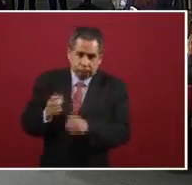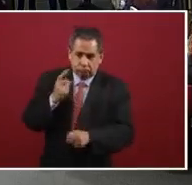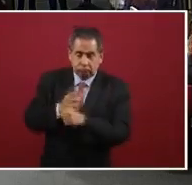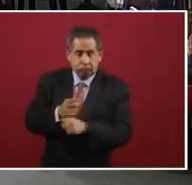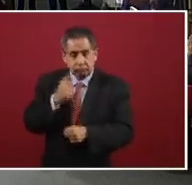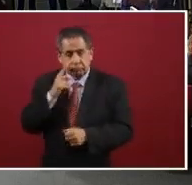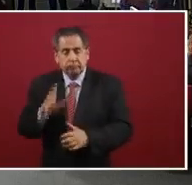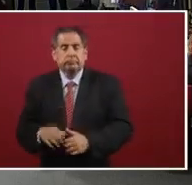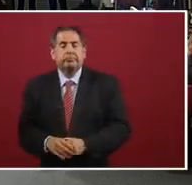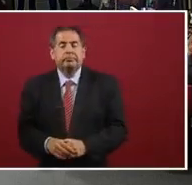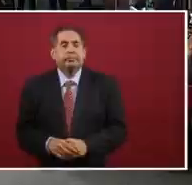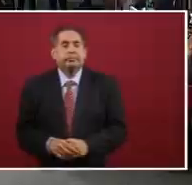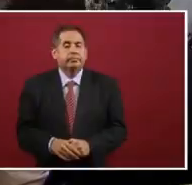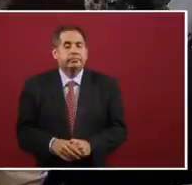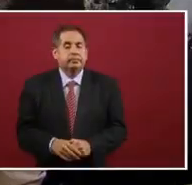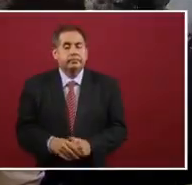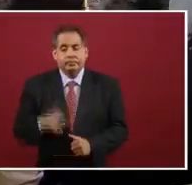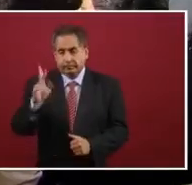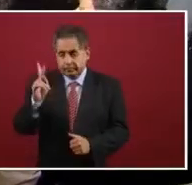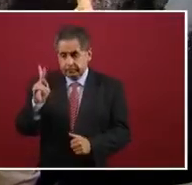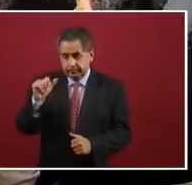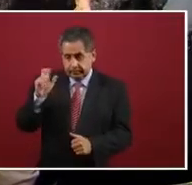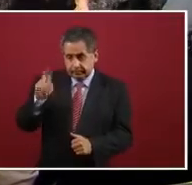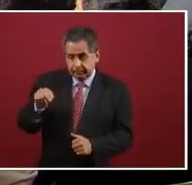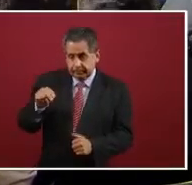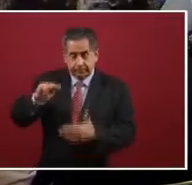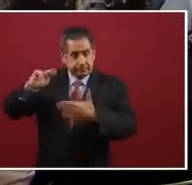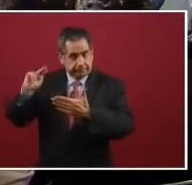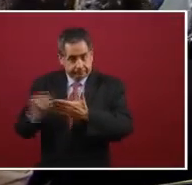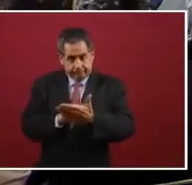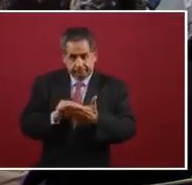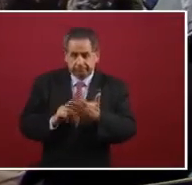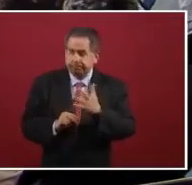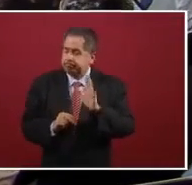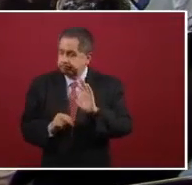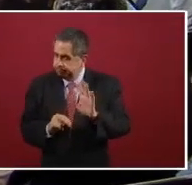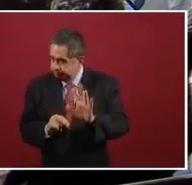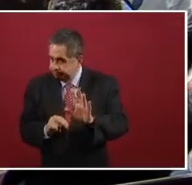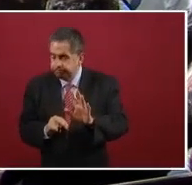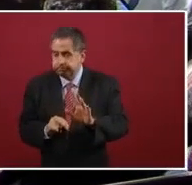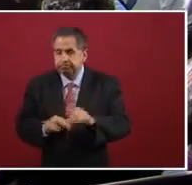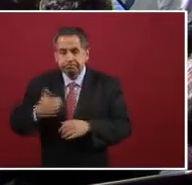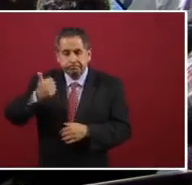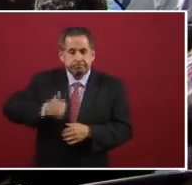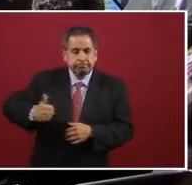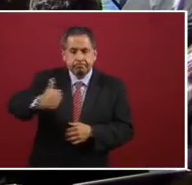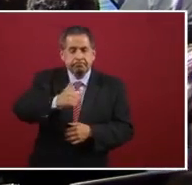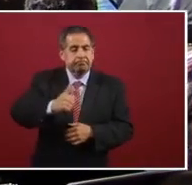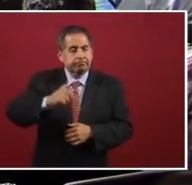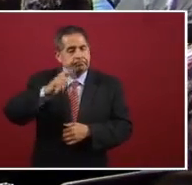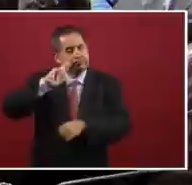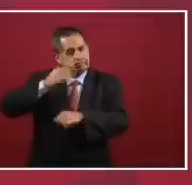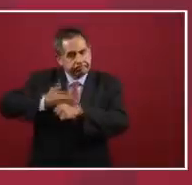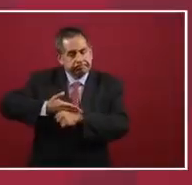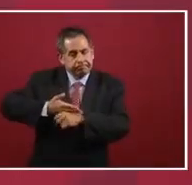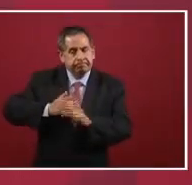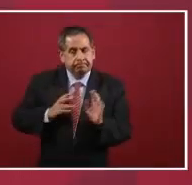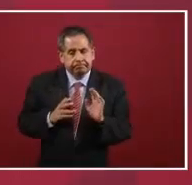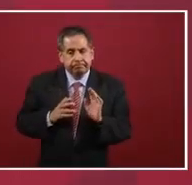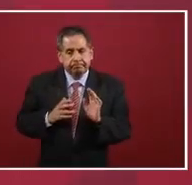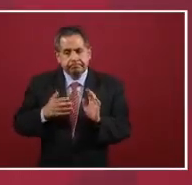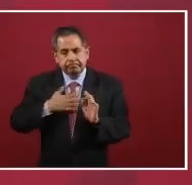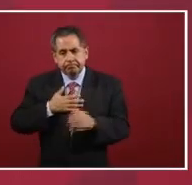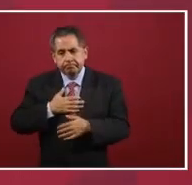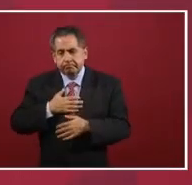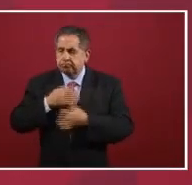dice? Bueno, el plan, más que firmarlo, cada país ha asentado en lo que llamamos una